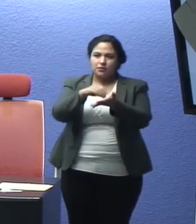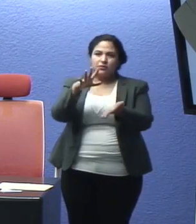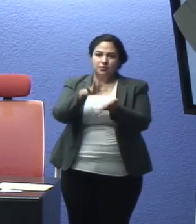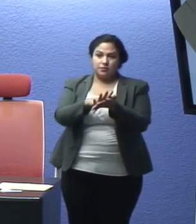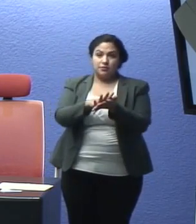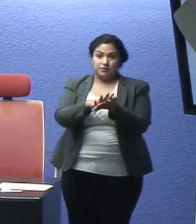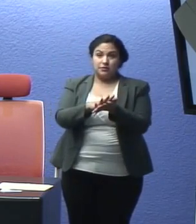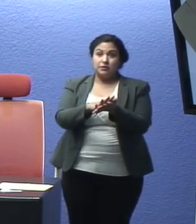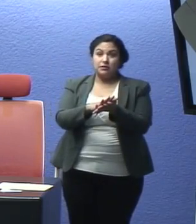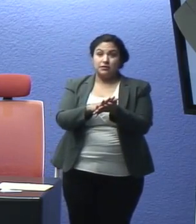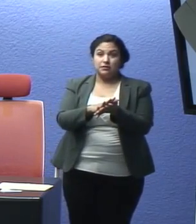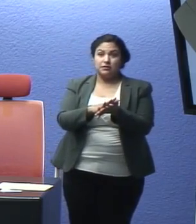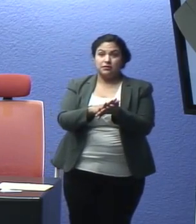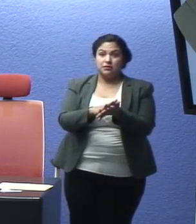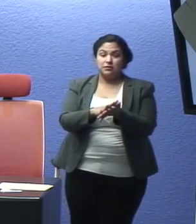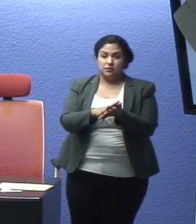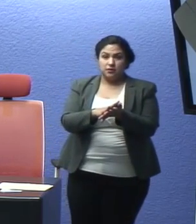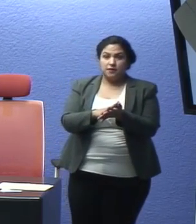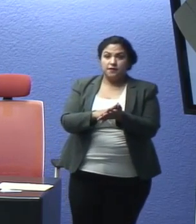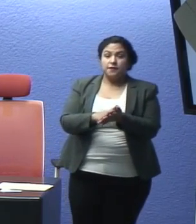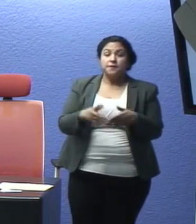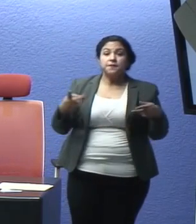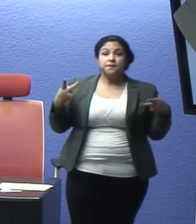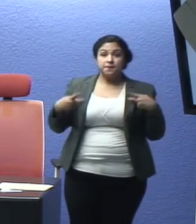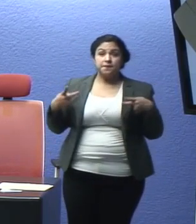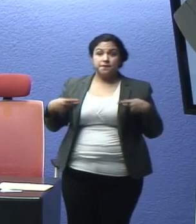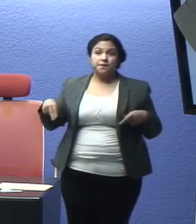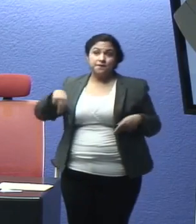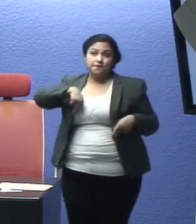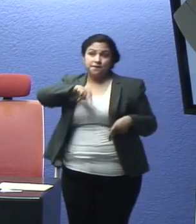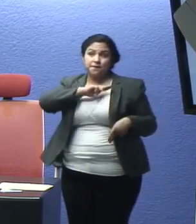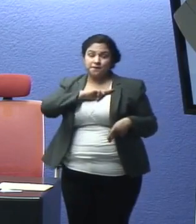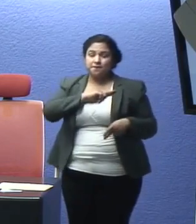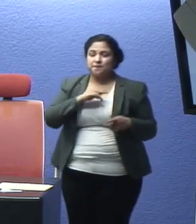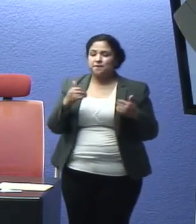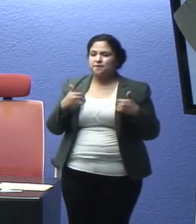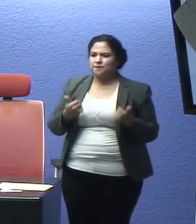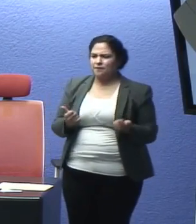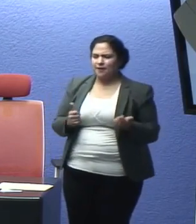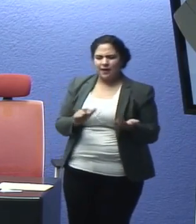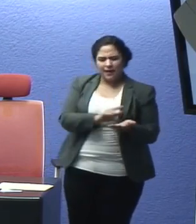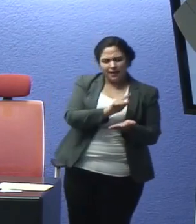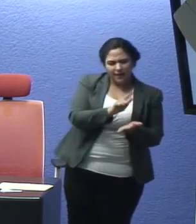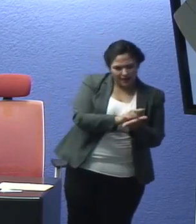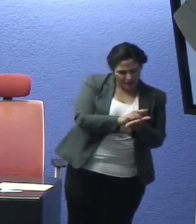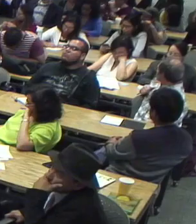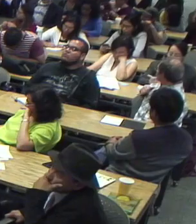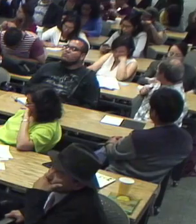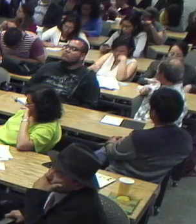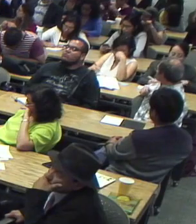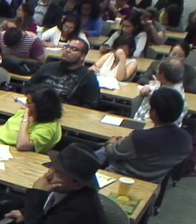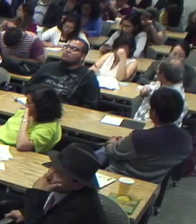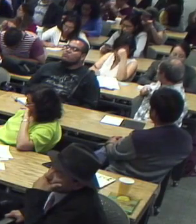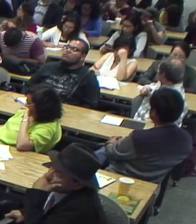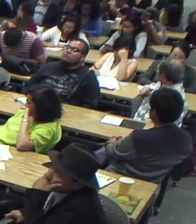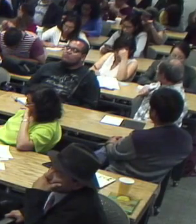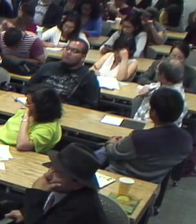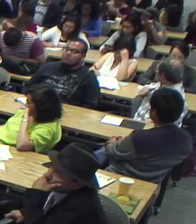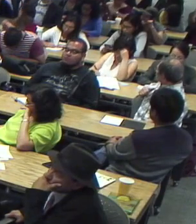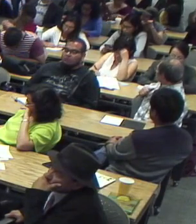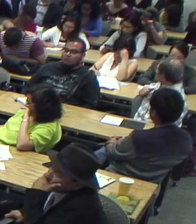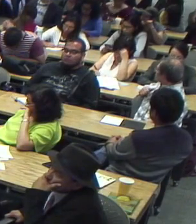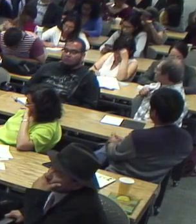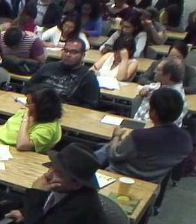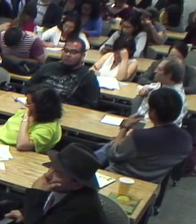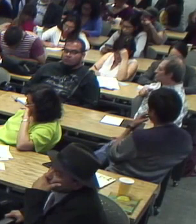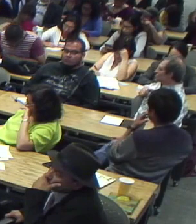paralelamente a este movimiento con el que coincidimos los que estamos aquí presentes, estas leyes particulares, ¿no? No hay una ley